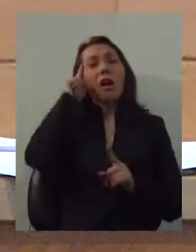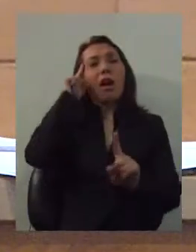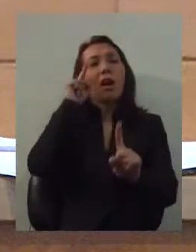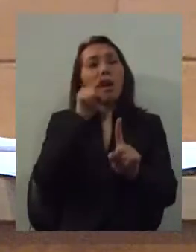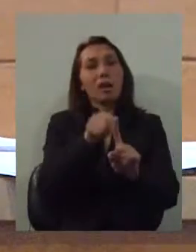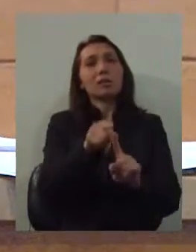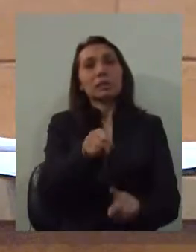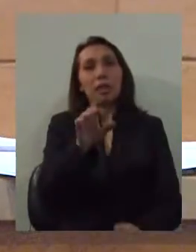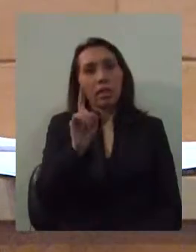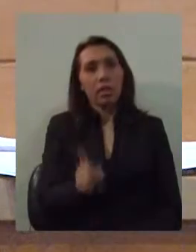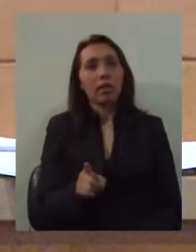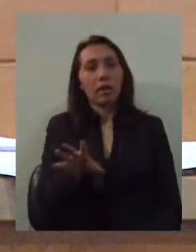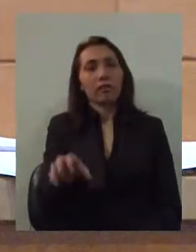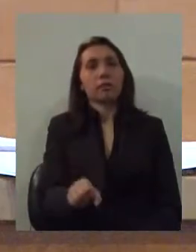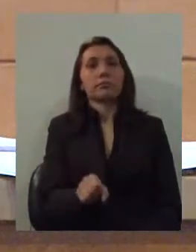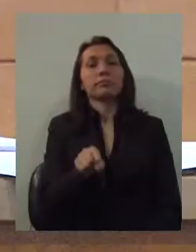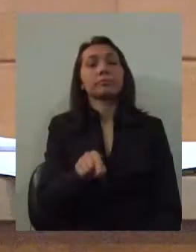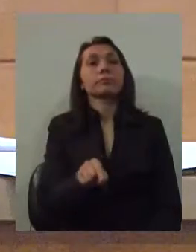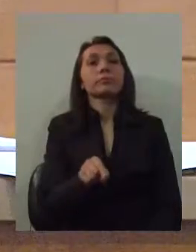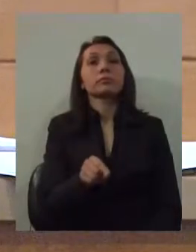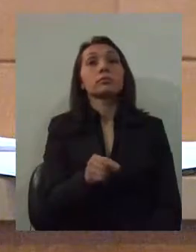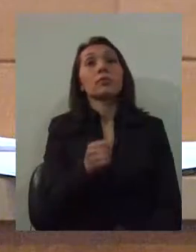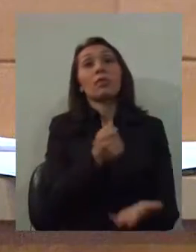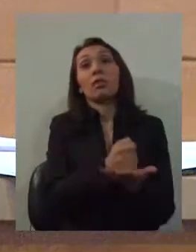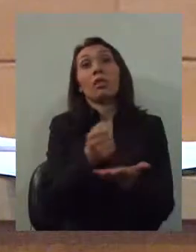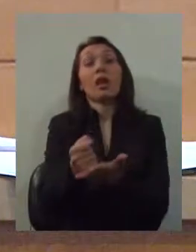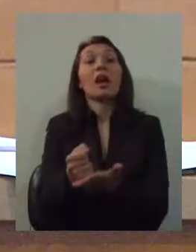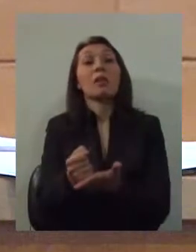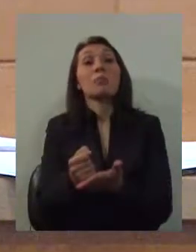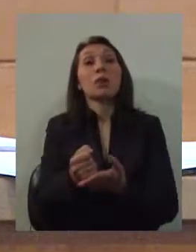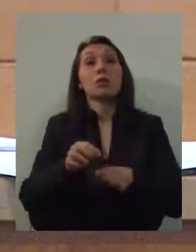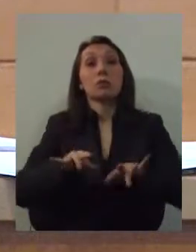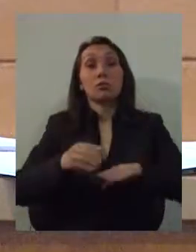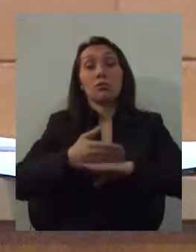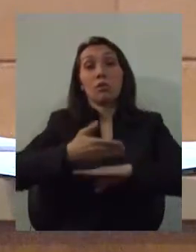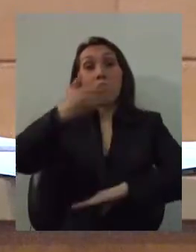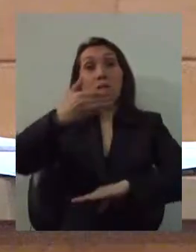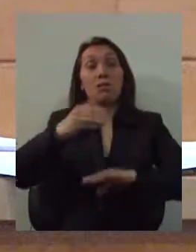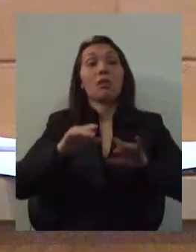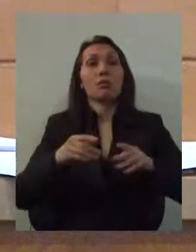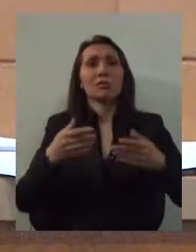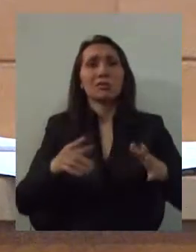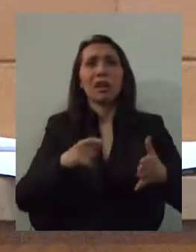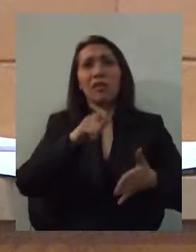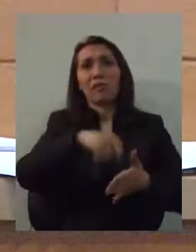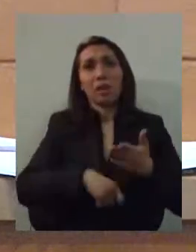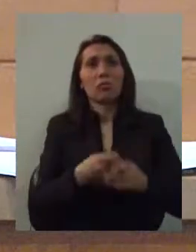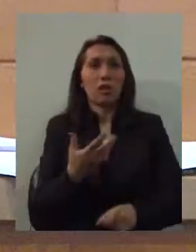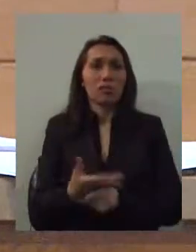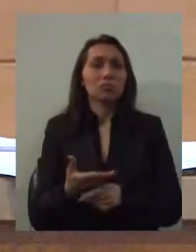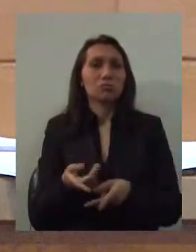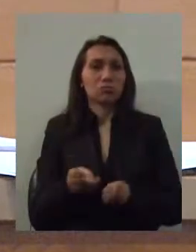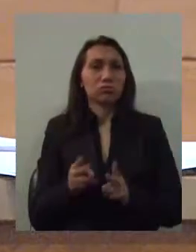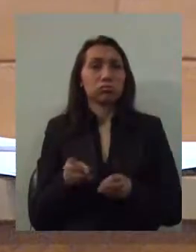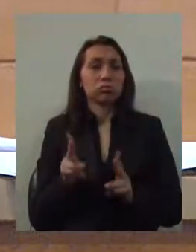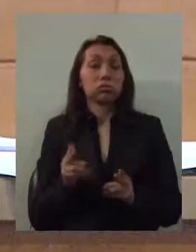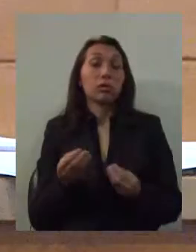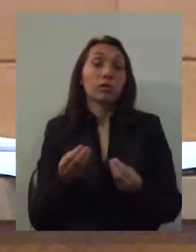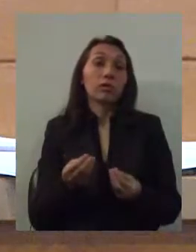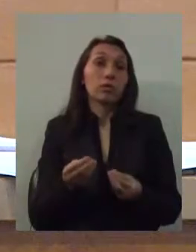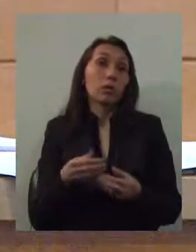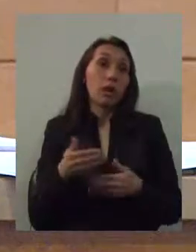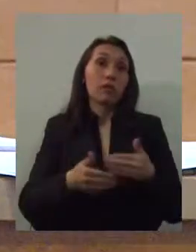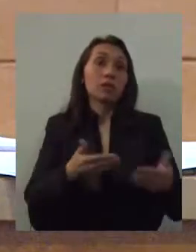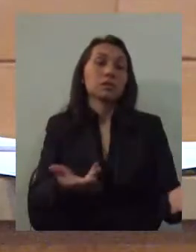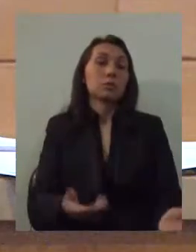tenemos que ir, porque la tramitación digital viene, la firma electrónica ya está, y bueno,